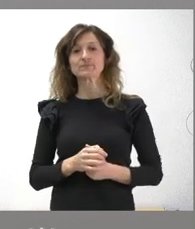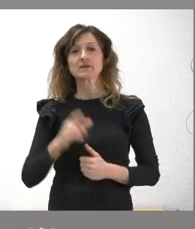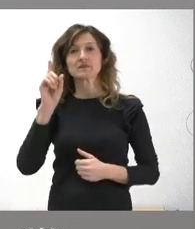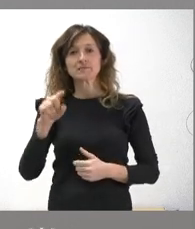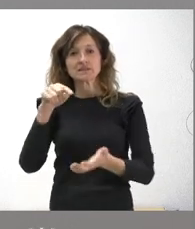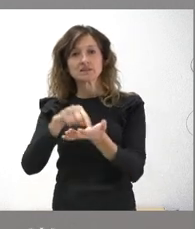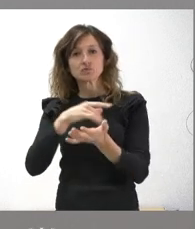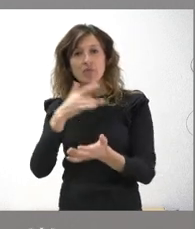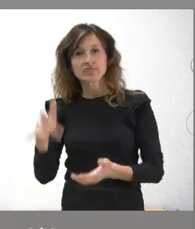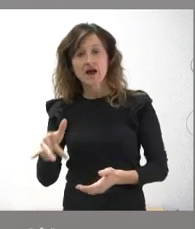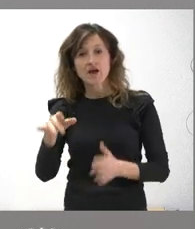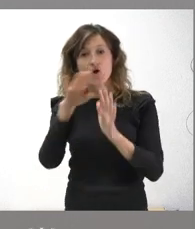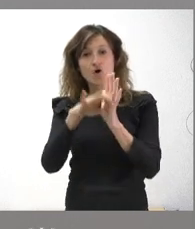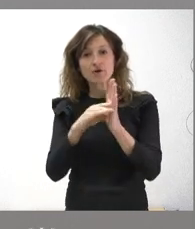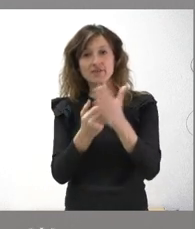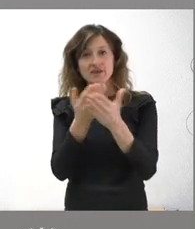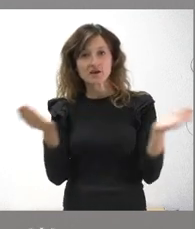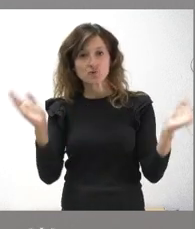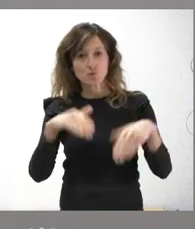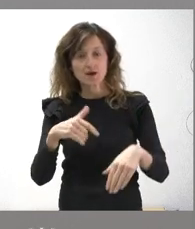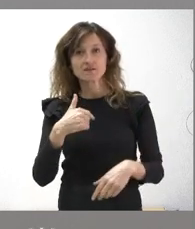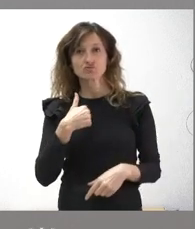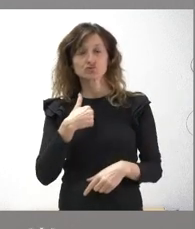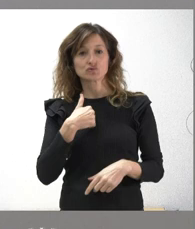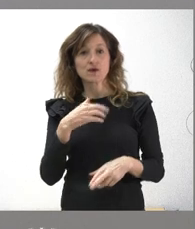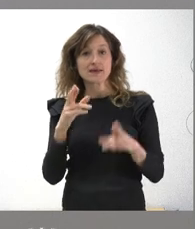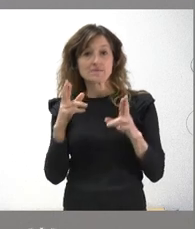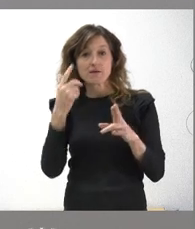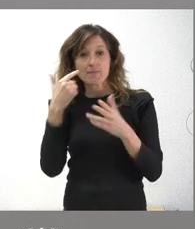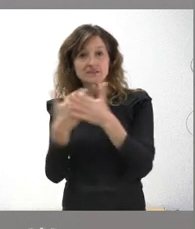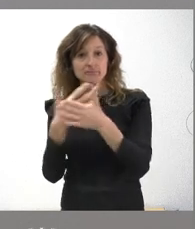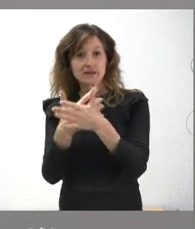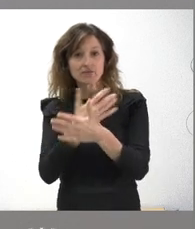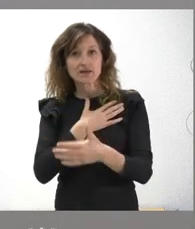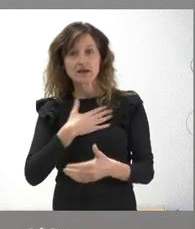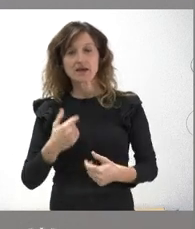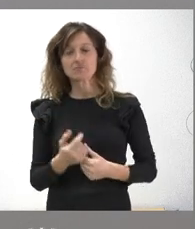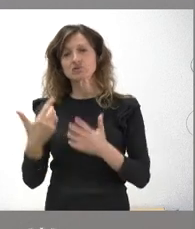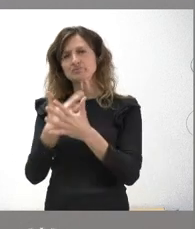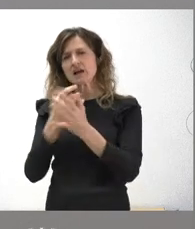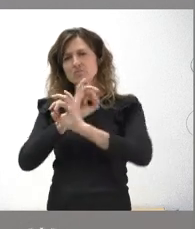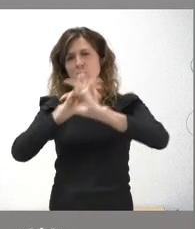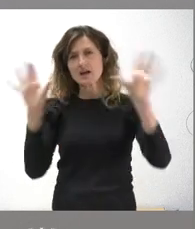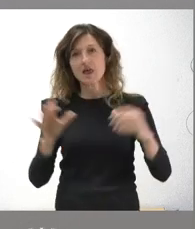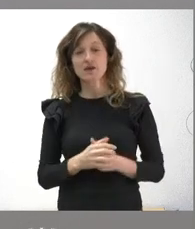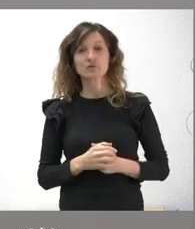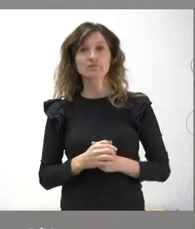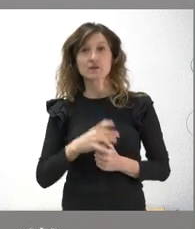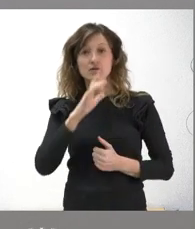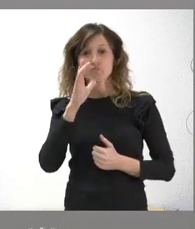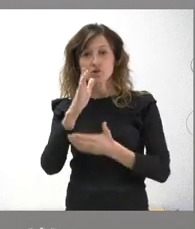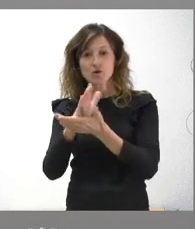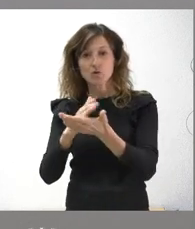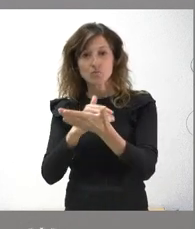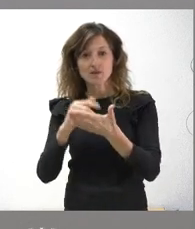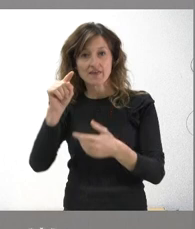tributos pues no viene el orden del día nosotros esperemos que se nos den explicaciones y se nos aclaren muchos asuntos porque claro Hay comunidades autónomas que sí que